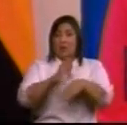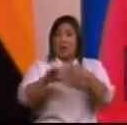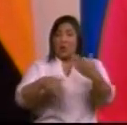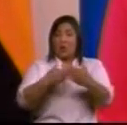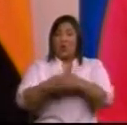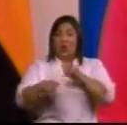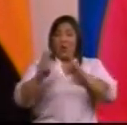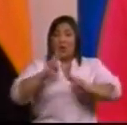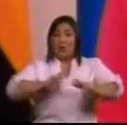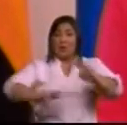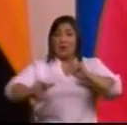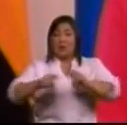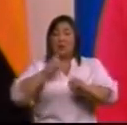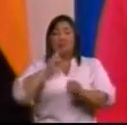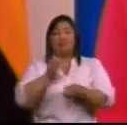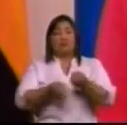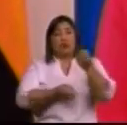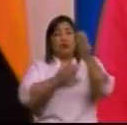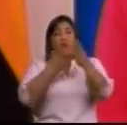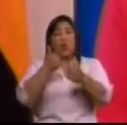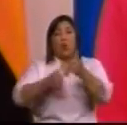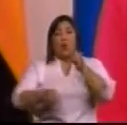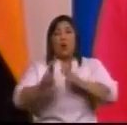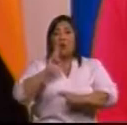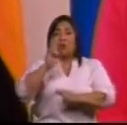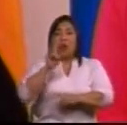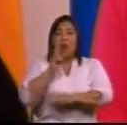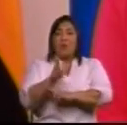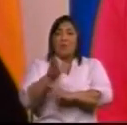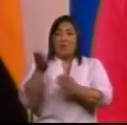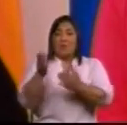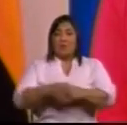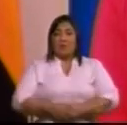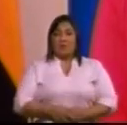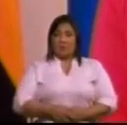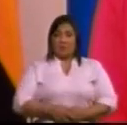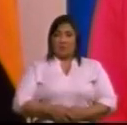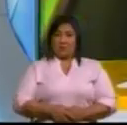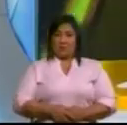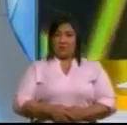las investigaciones, les haremos saber cuál es el resultado de las mismas. Y respecto, bueno, el juez ya dio